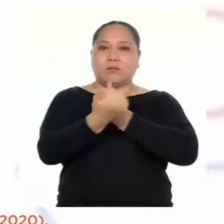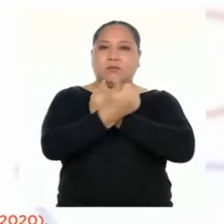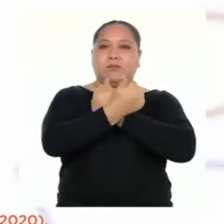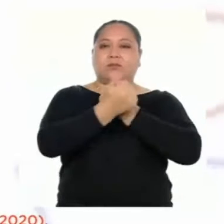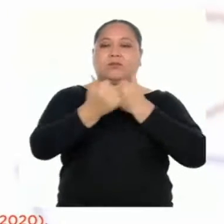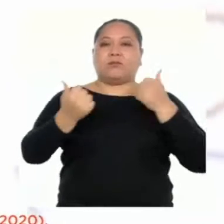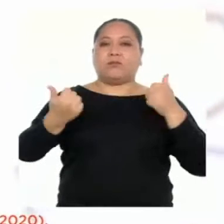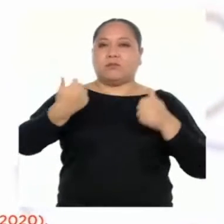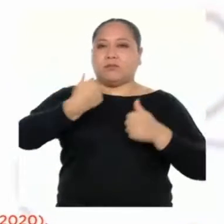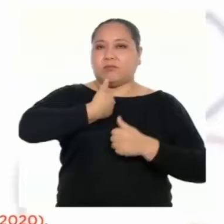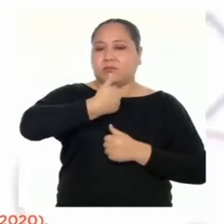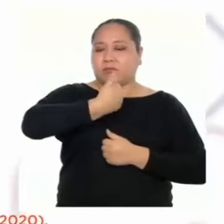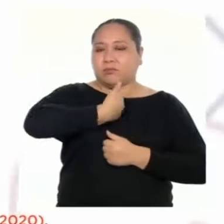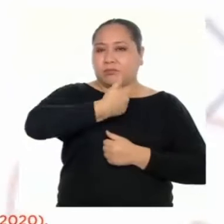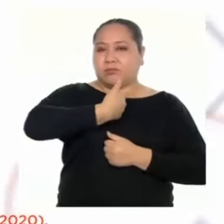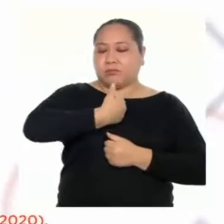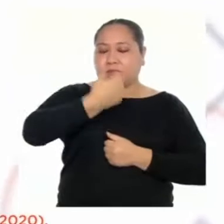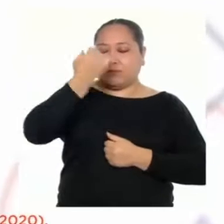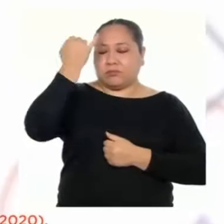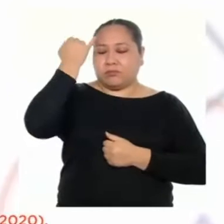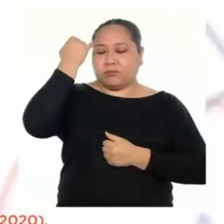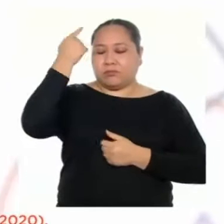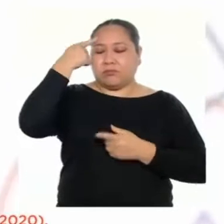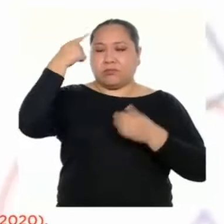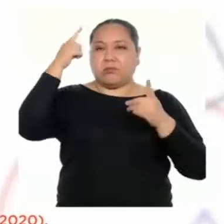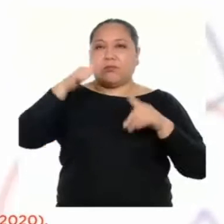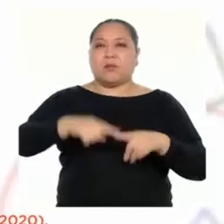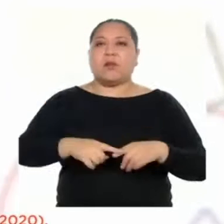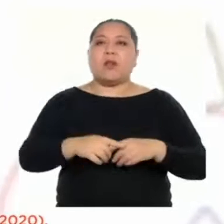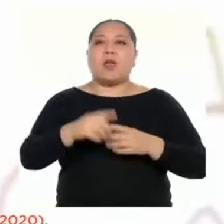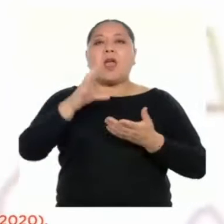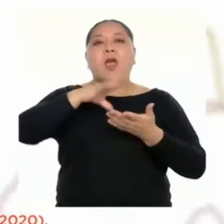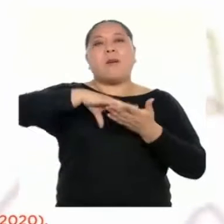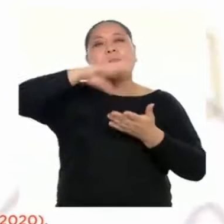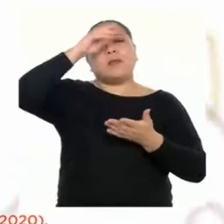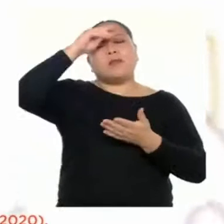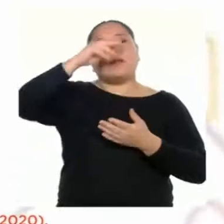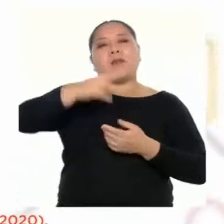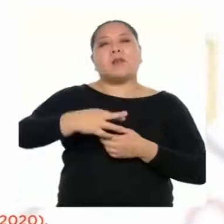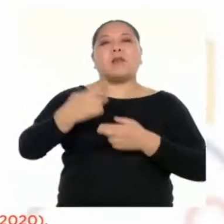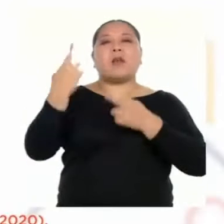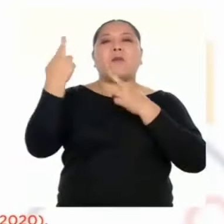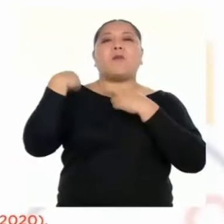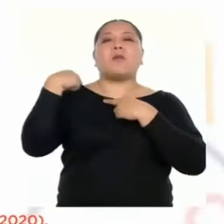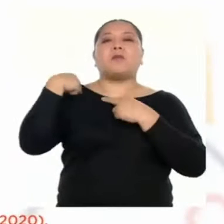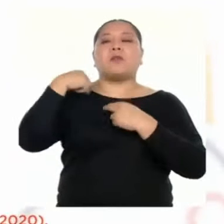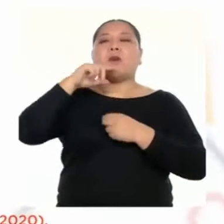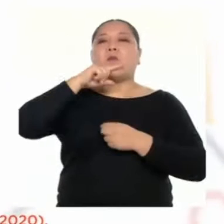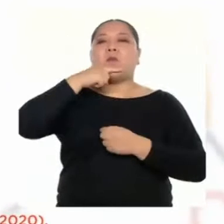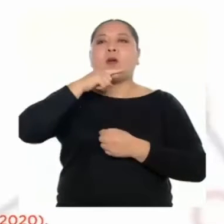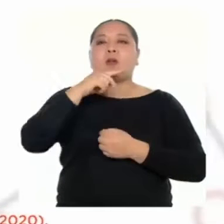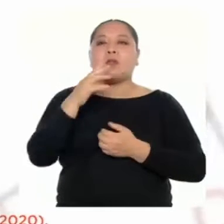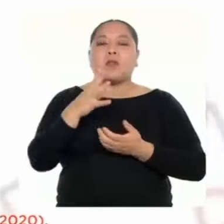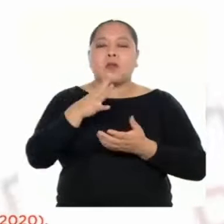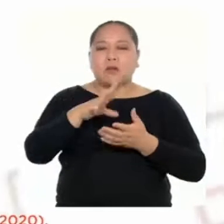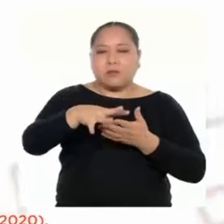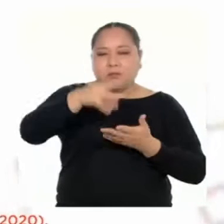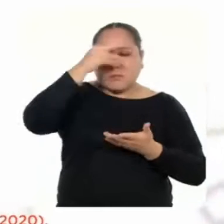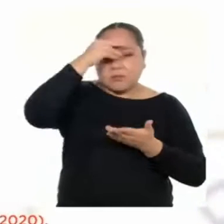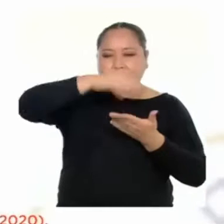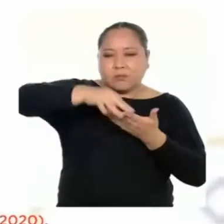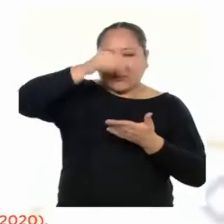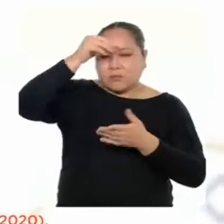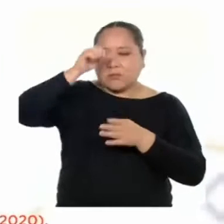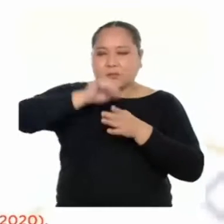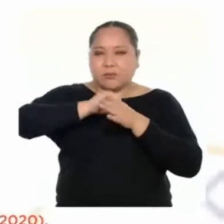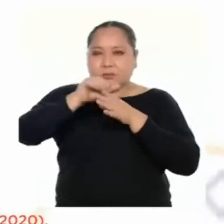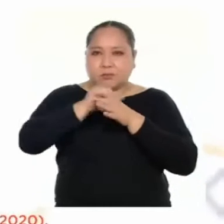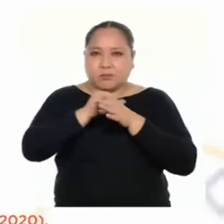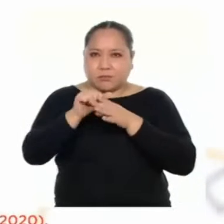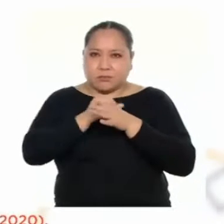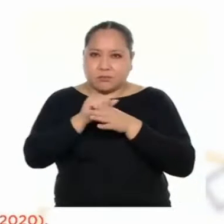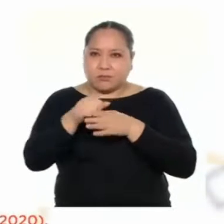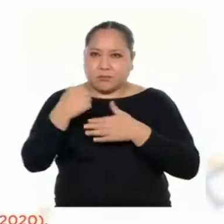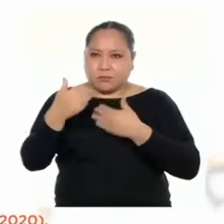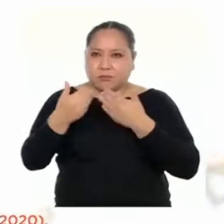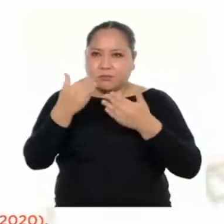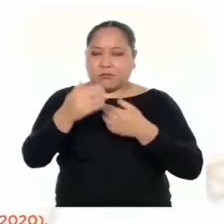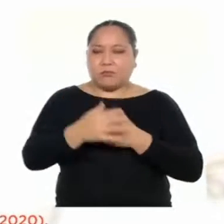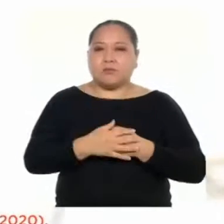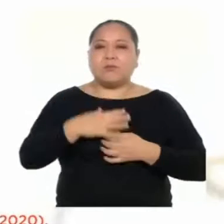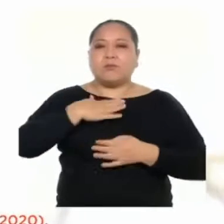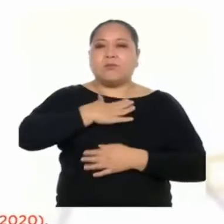incorporar aprendizajes sobre los roles atribuidos a las mujeres y los que adquirían en sus experiencias y prácticas públicas, en